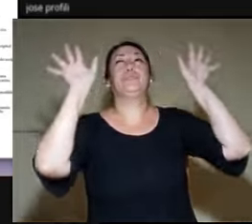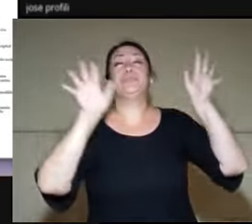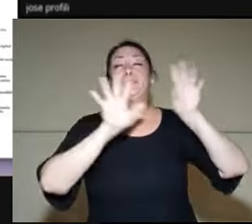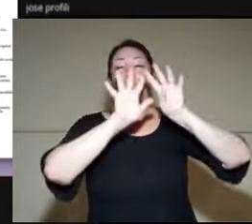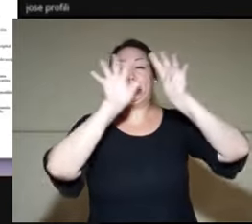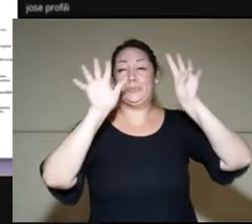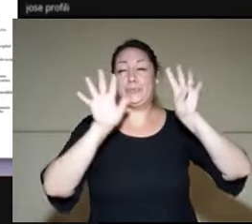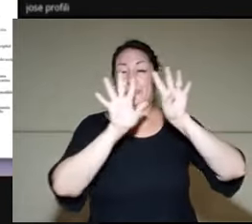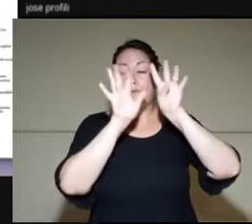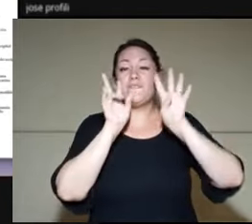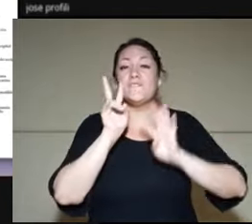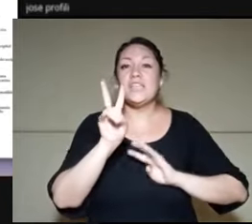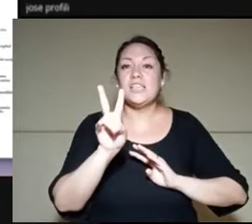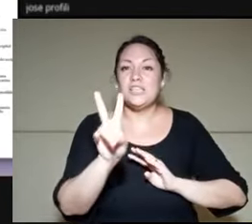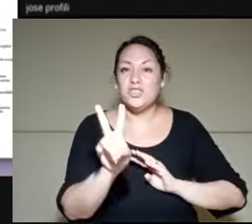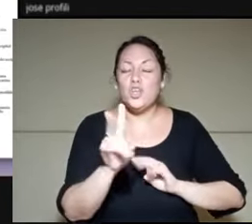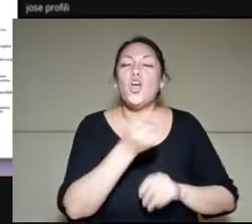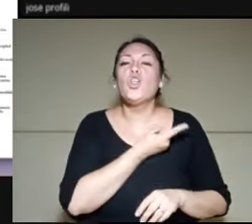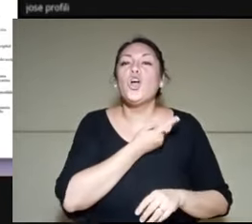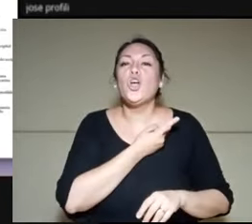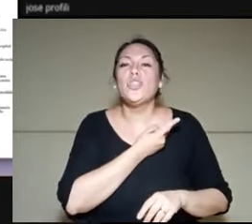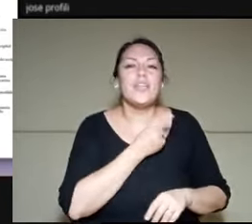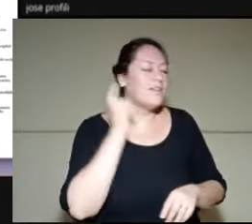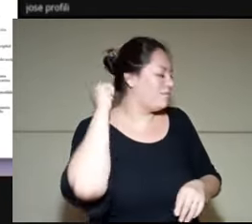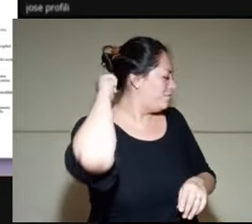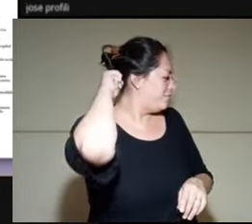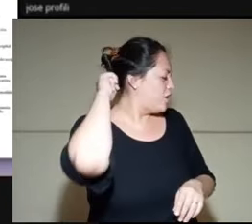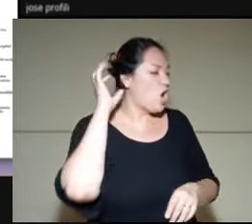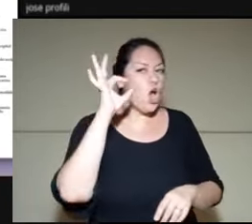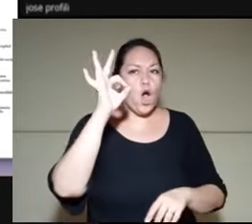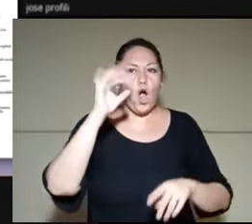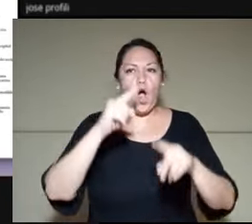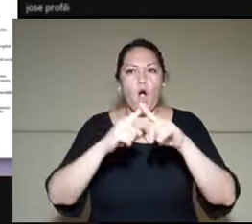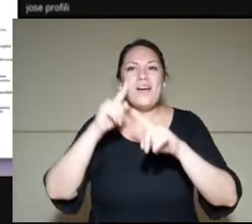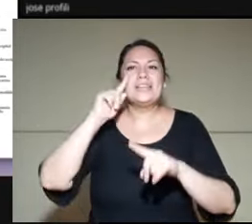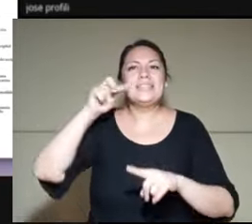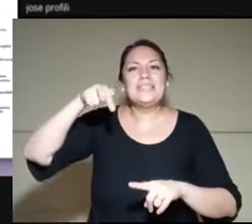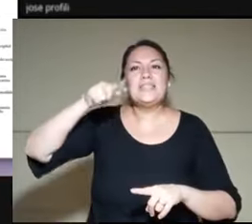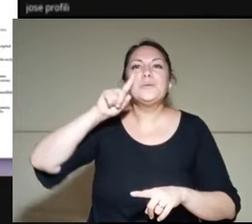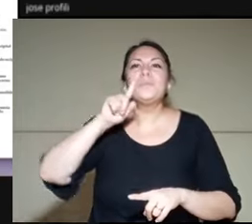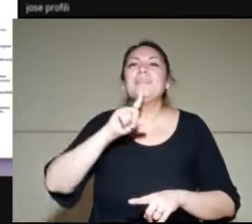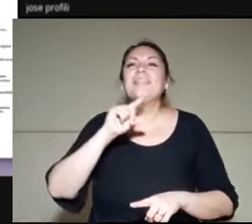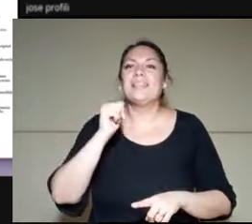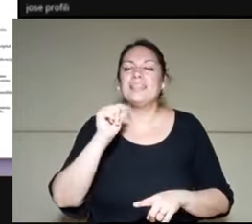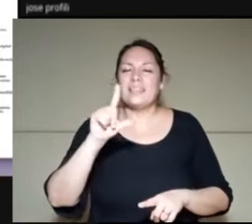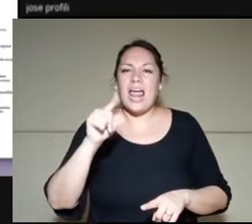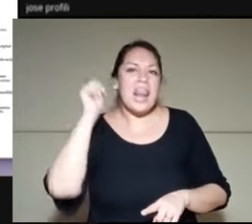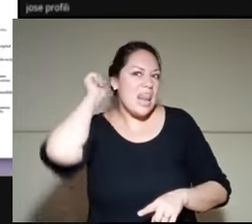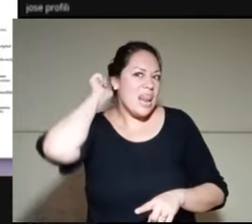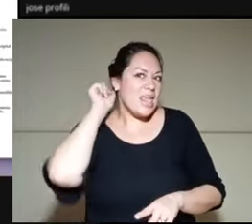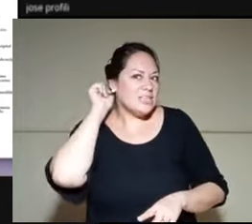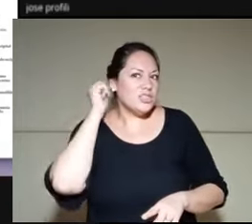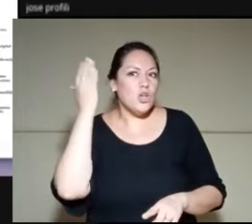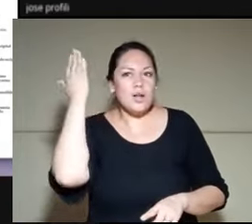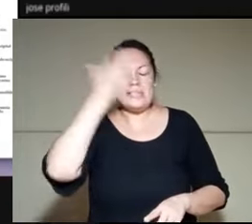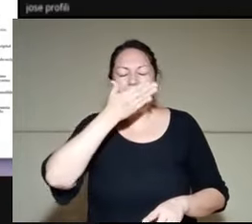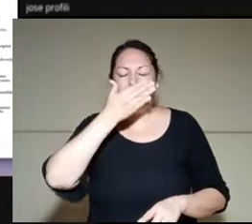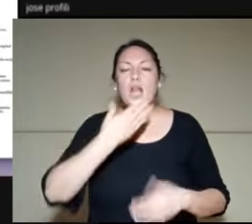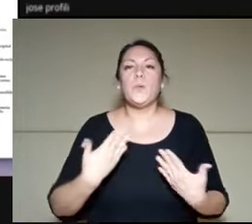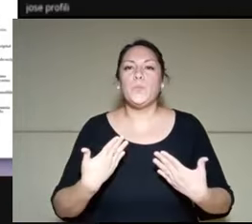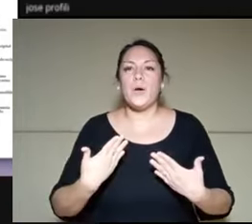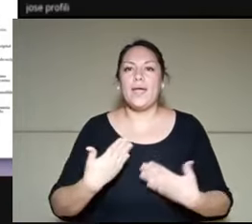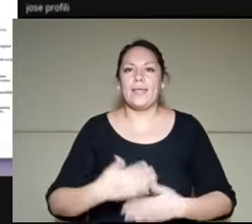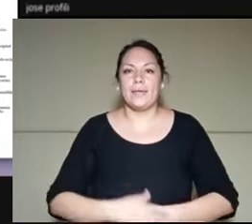visión. Entonces el área visual está en el occipital. Una lesión en el lóbulo occipital puede producir